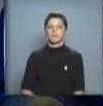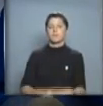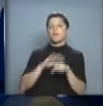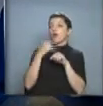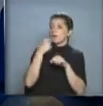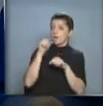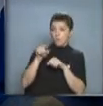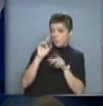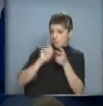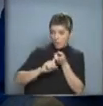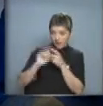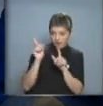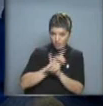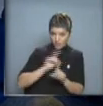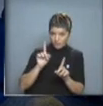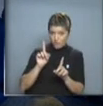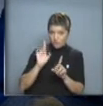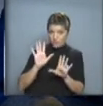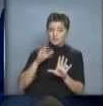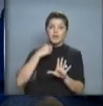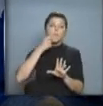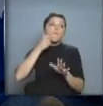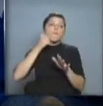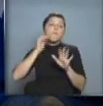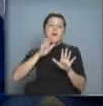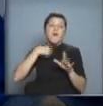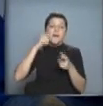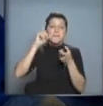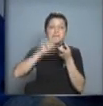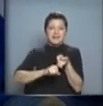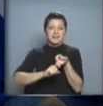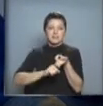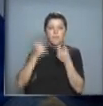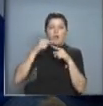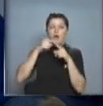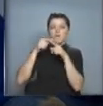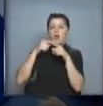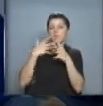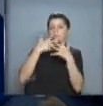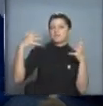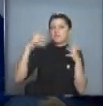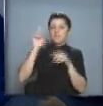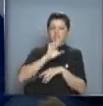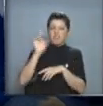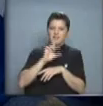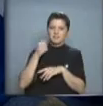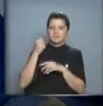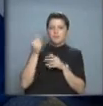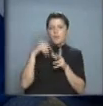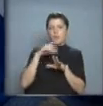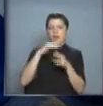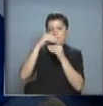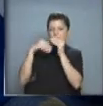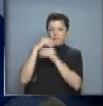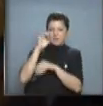te casarías, no propondrías casamiento. Capaz que si me casaría no haría algo tan grande porque... Para los amigos íntimos. Algo más simple. Pero entonces